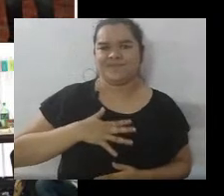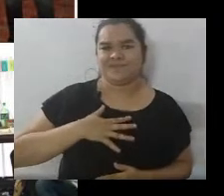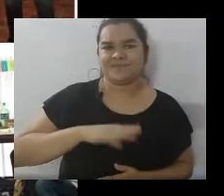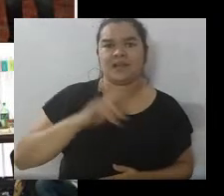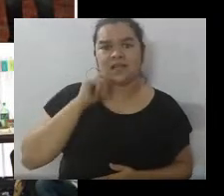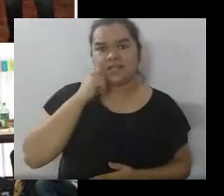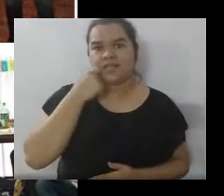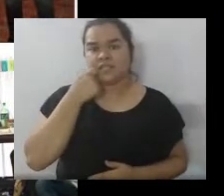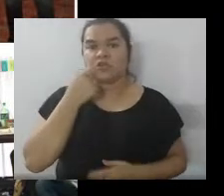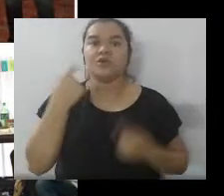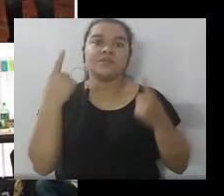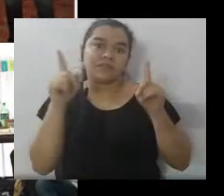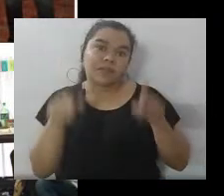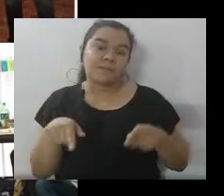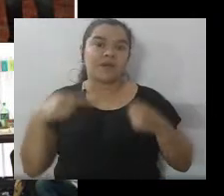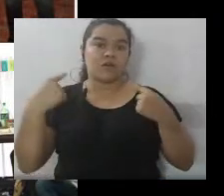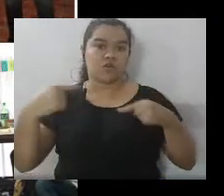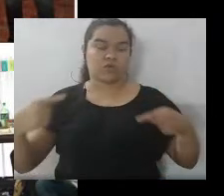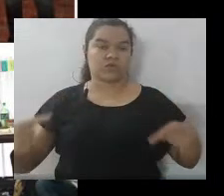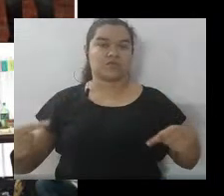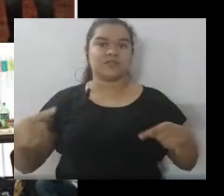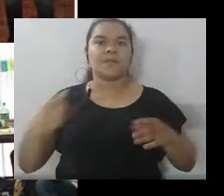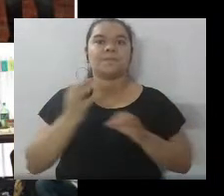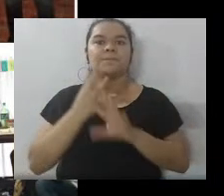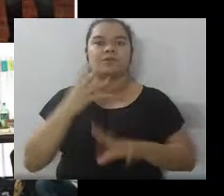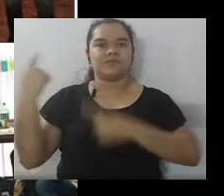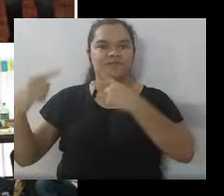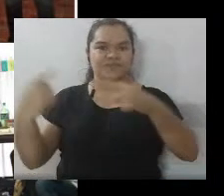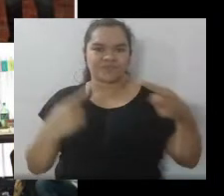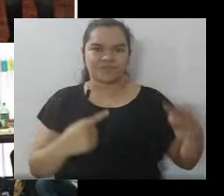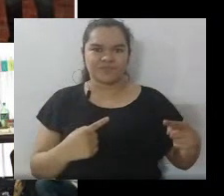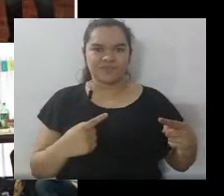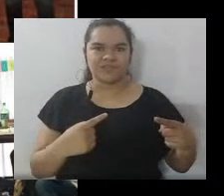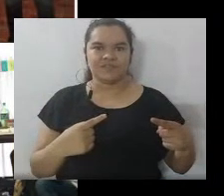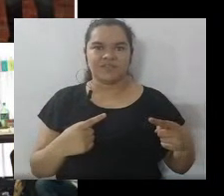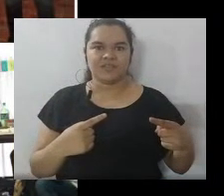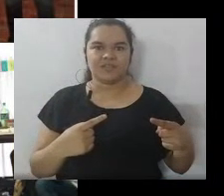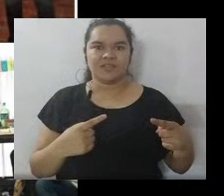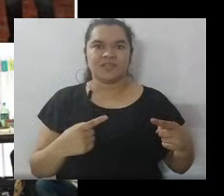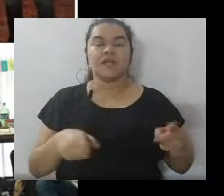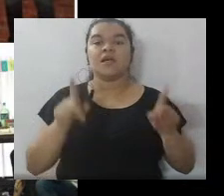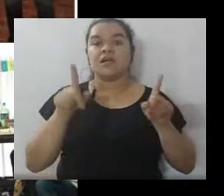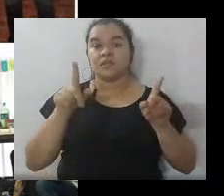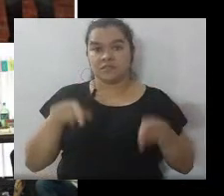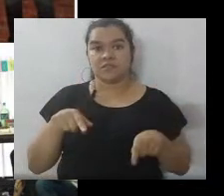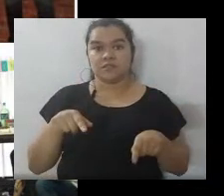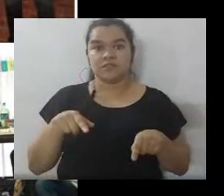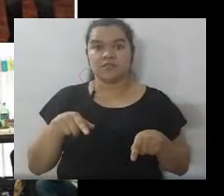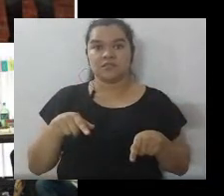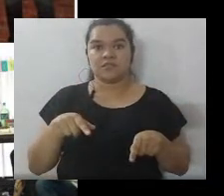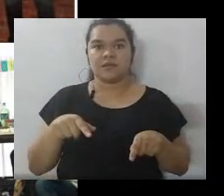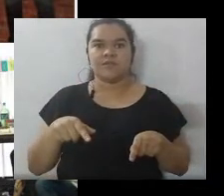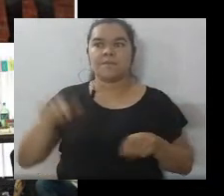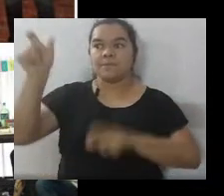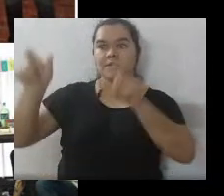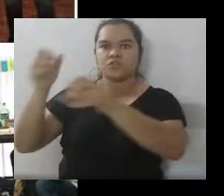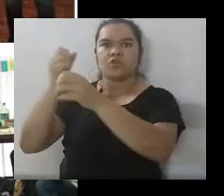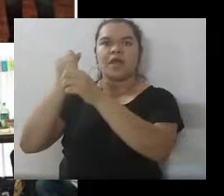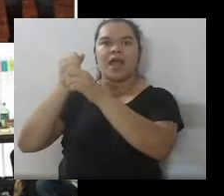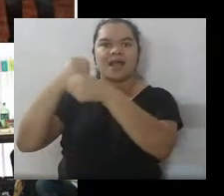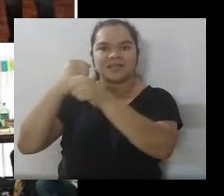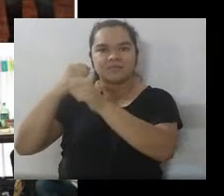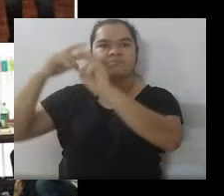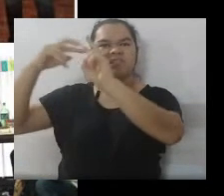Y también otras actividades que tenemos en el ámbito profesional es compartir con distintos